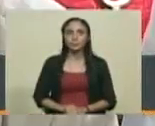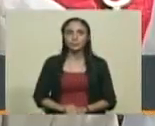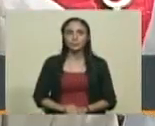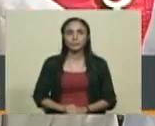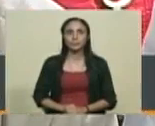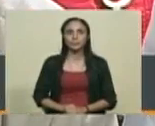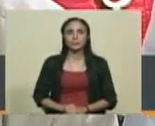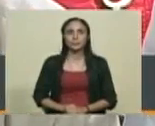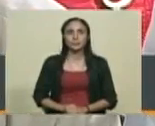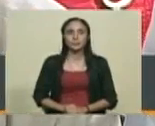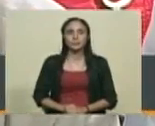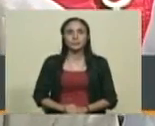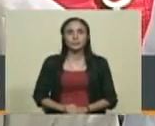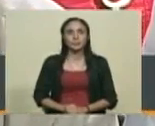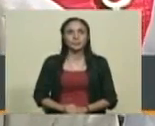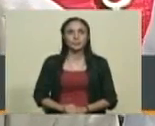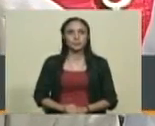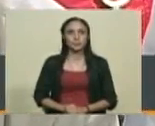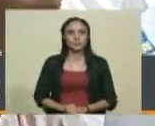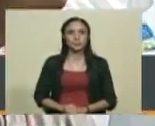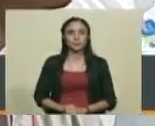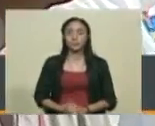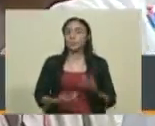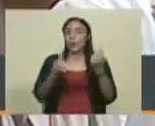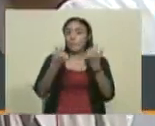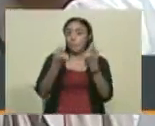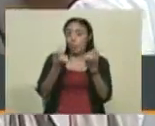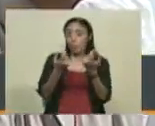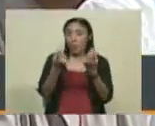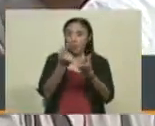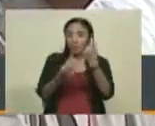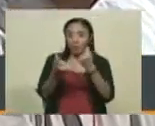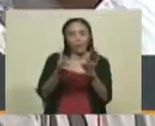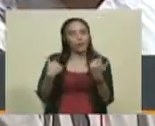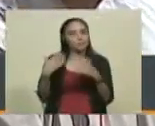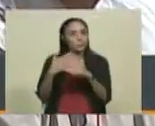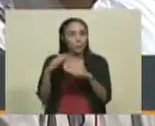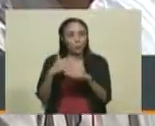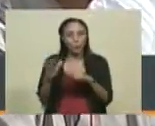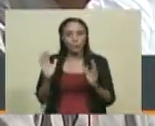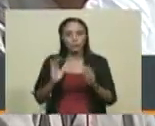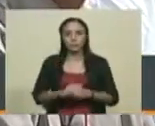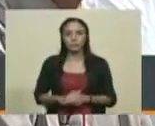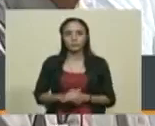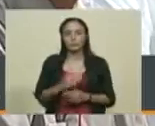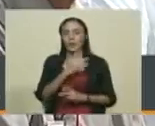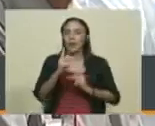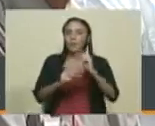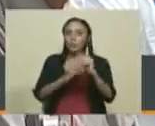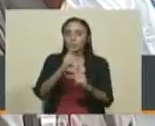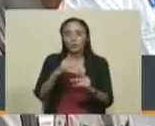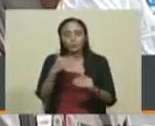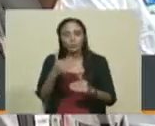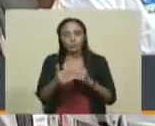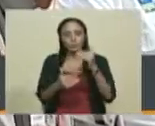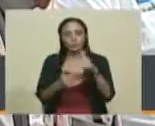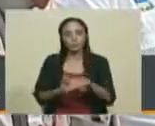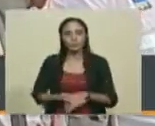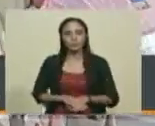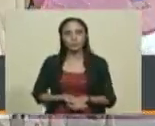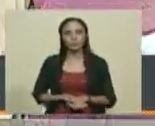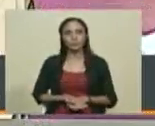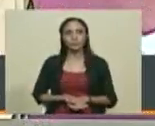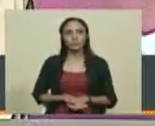Ernesto, Margerlin, a hacer más con menos. En cada cosa, en cada proceso, cada acción,